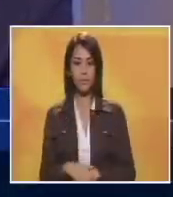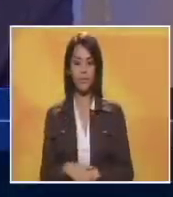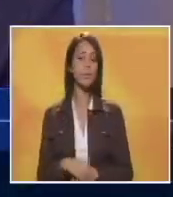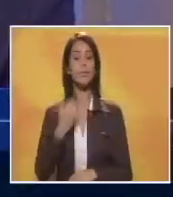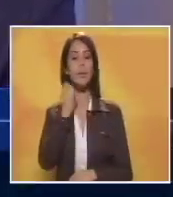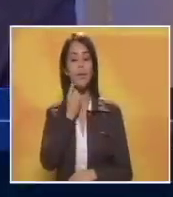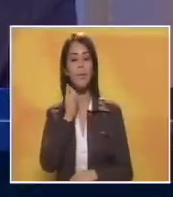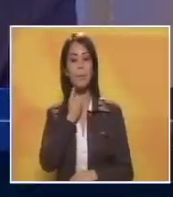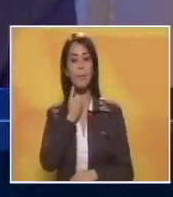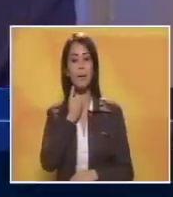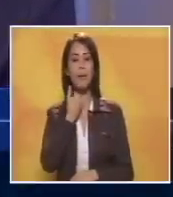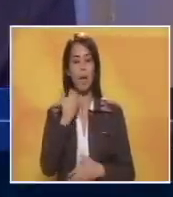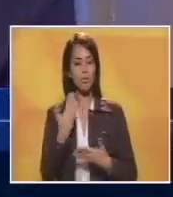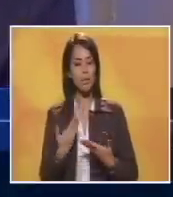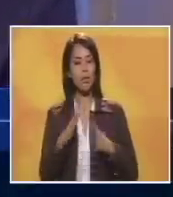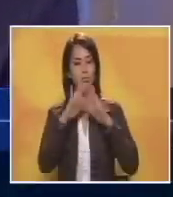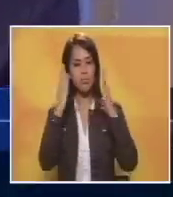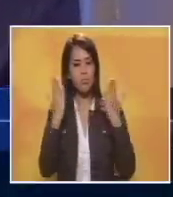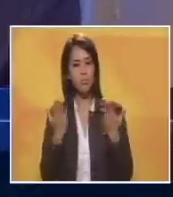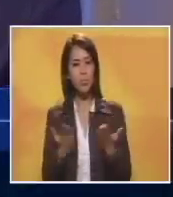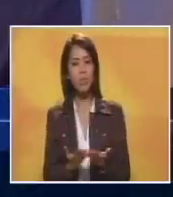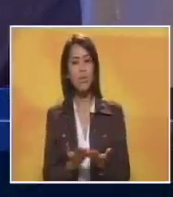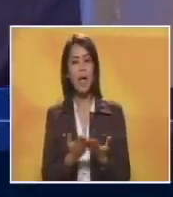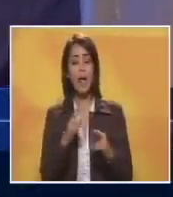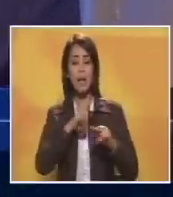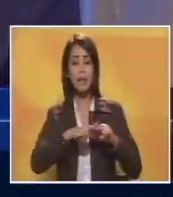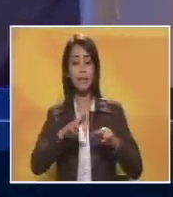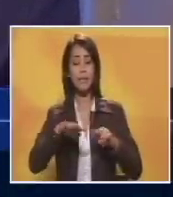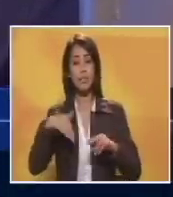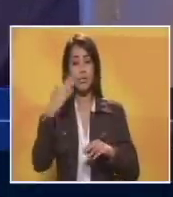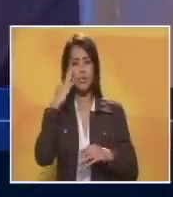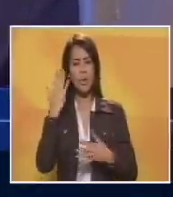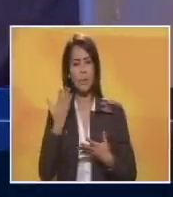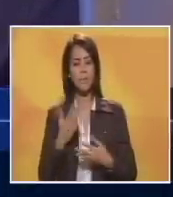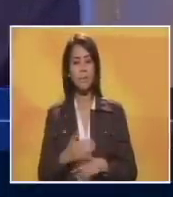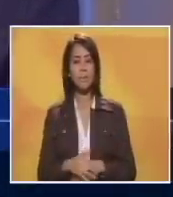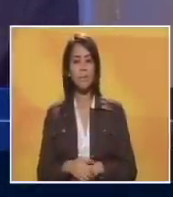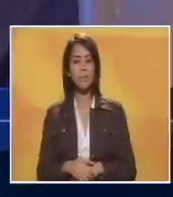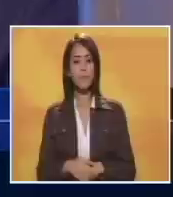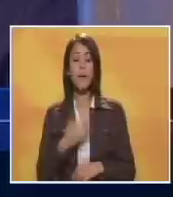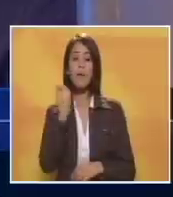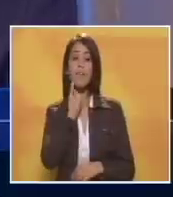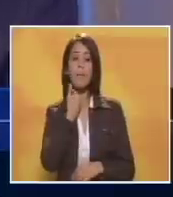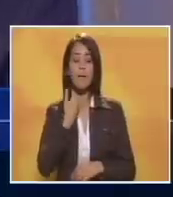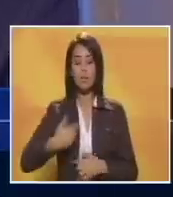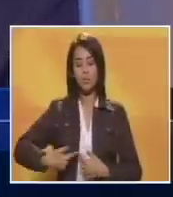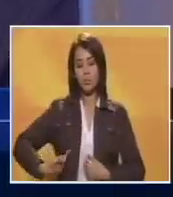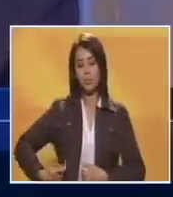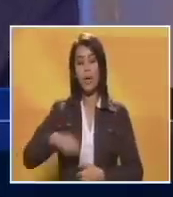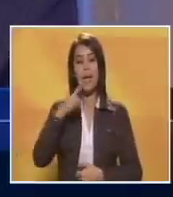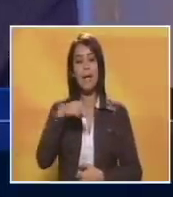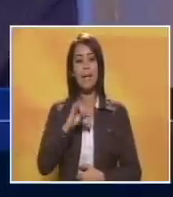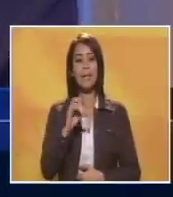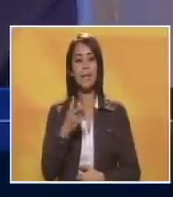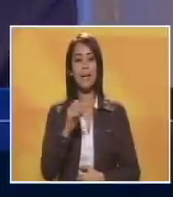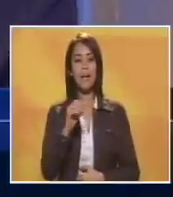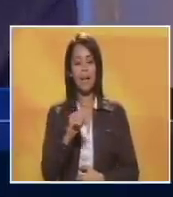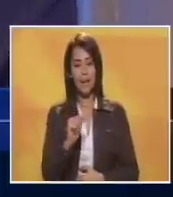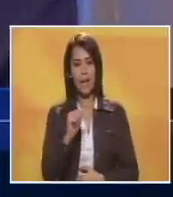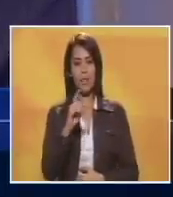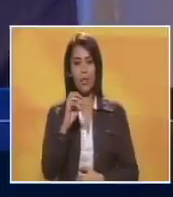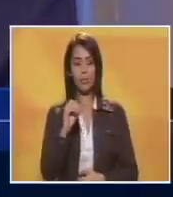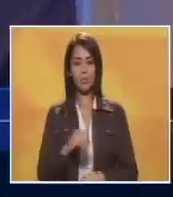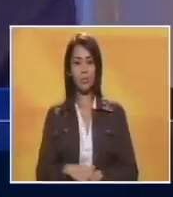de una enfermedad que es la más frecuente a nivel mundial en niños, en lo que tiene que ver con enfermedades del hígado, que se llama atresia de vías biliares. Eso es